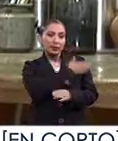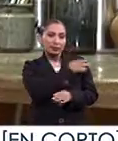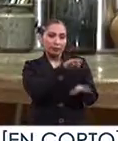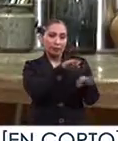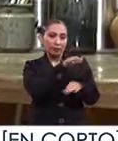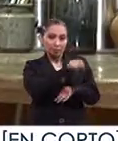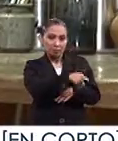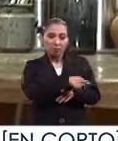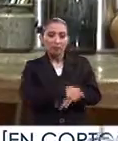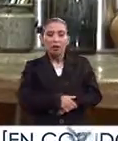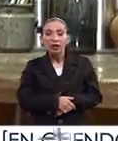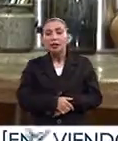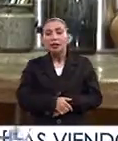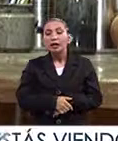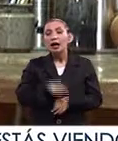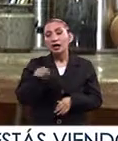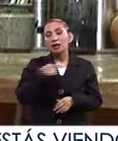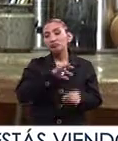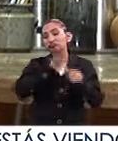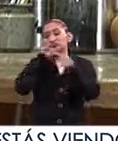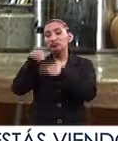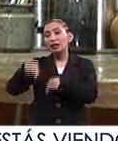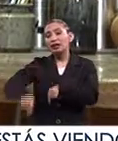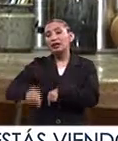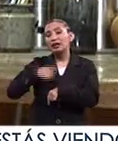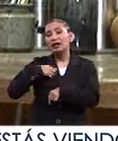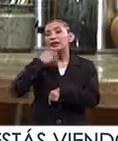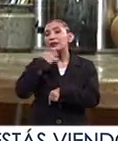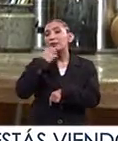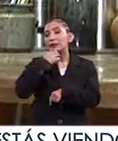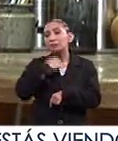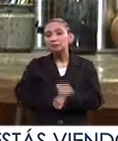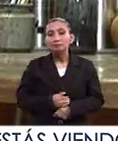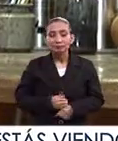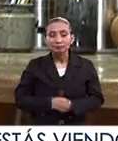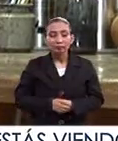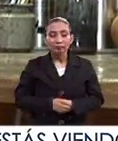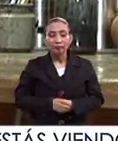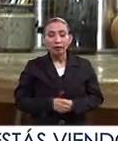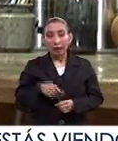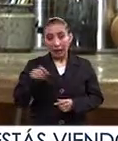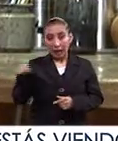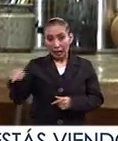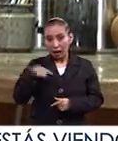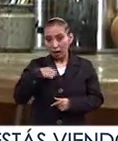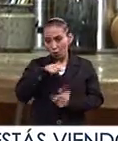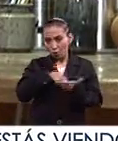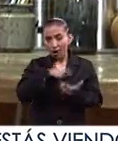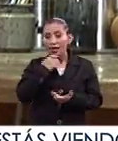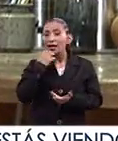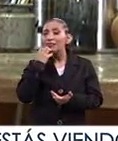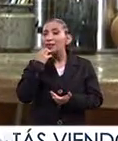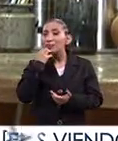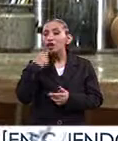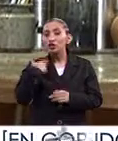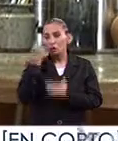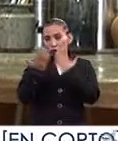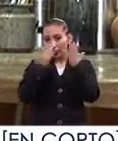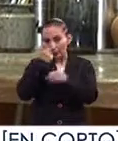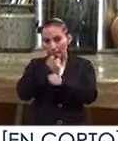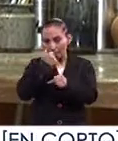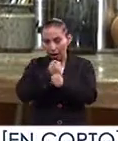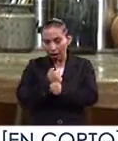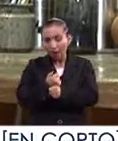trabajaba y nos trasladamos a vivir a Tepic. Entonces, ahí en Tepic hice la primaria